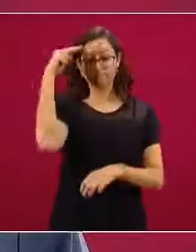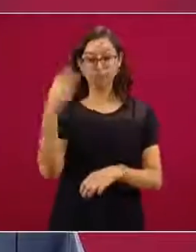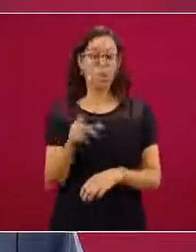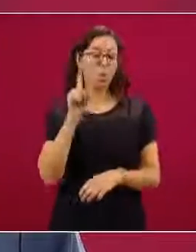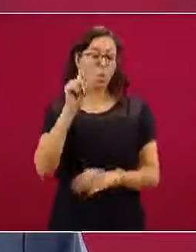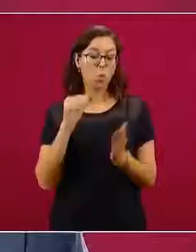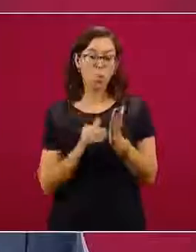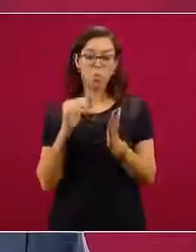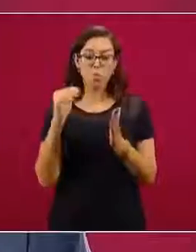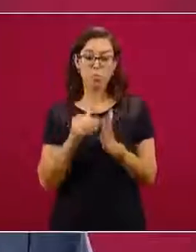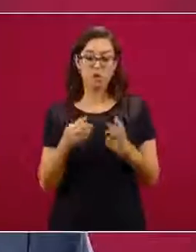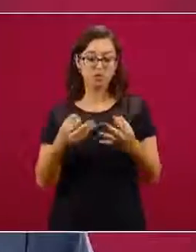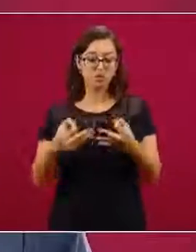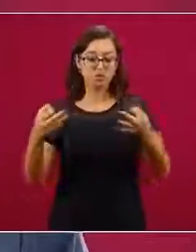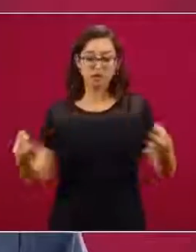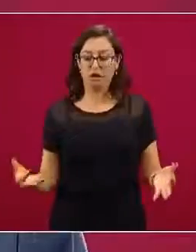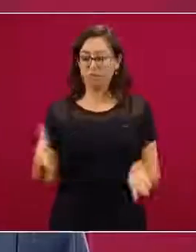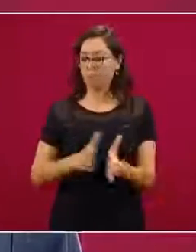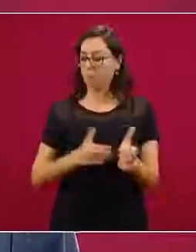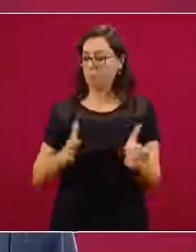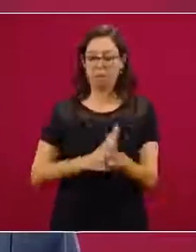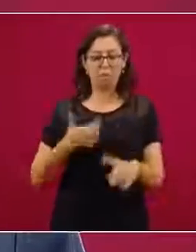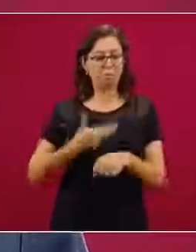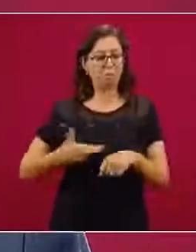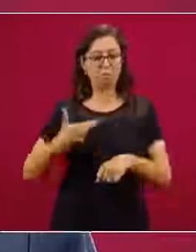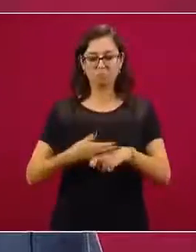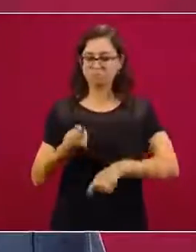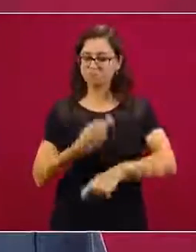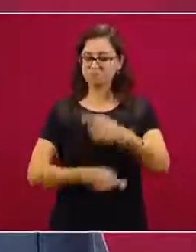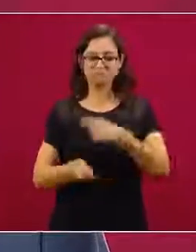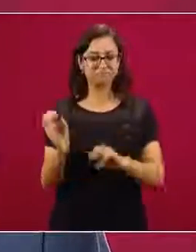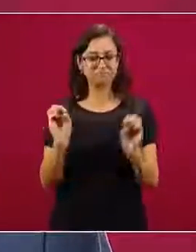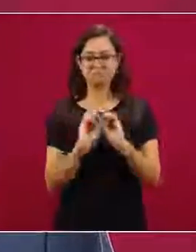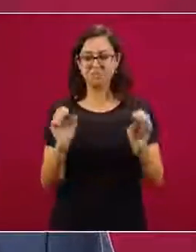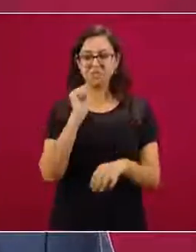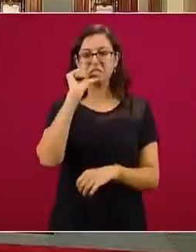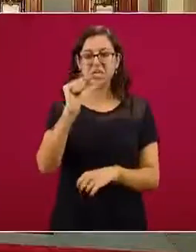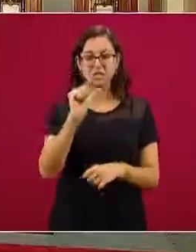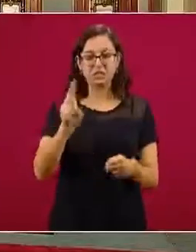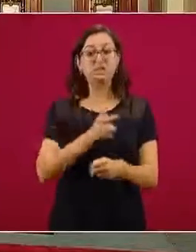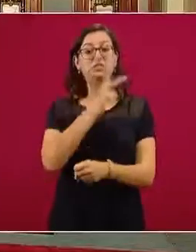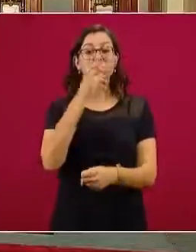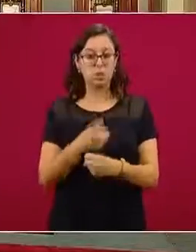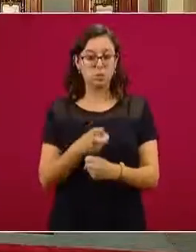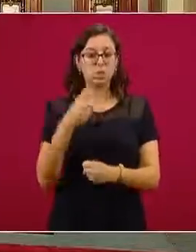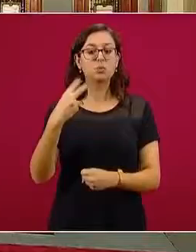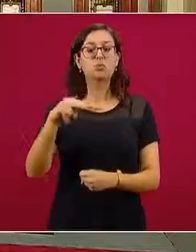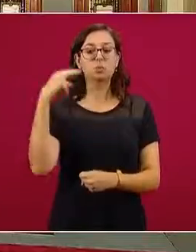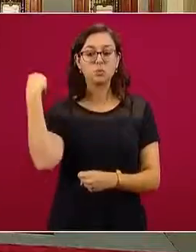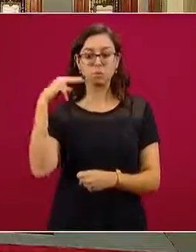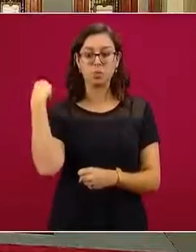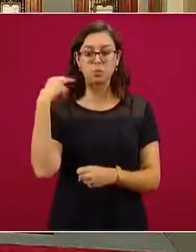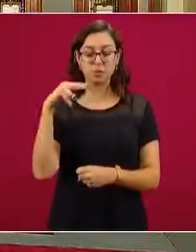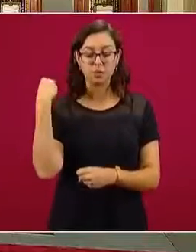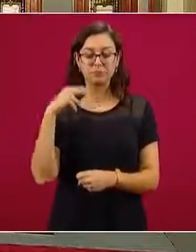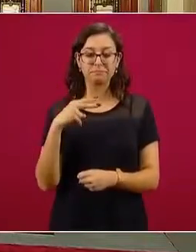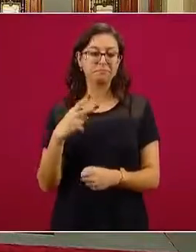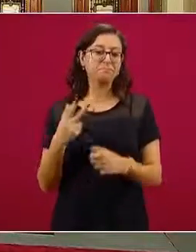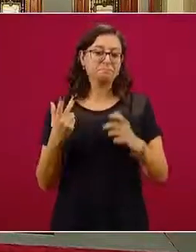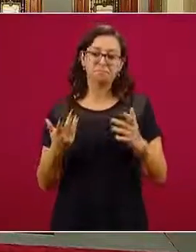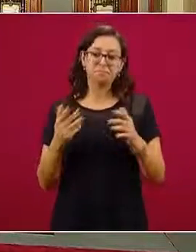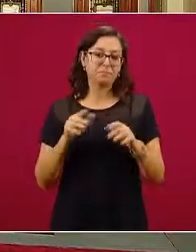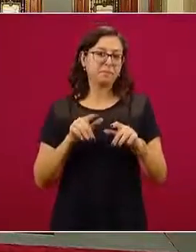de 1,000,000 de lotes irregulares que tengamos identificados. Veracruz está en segundo término y así se